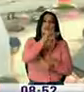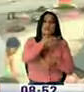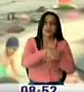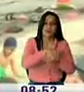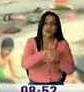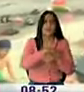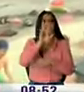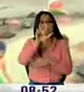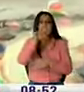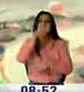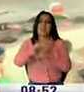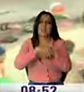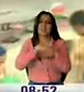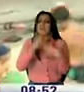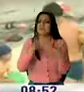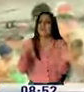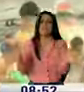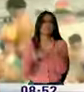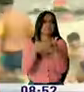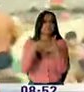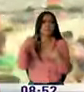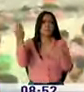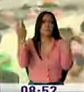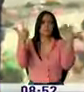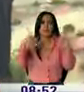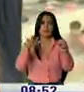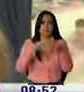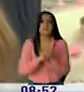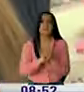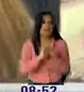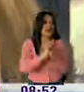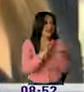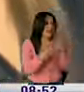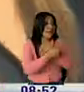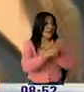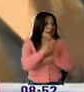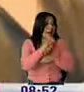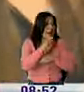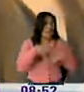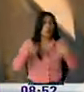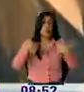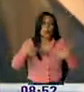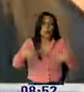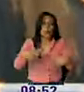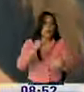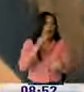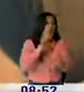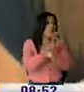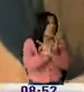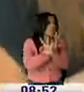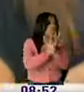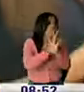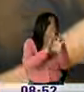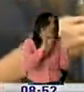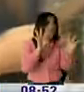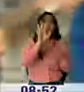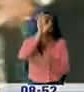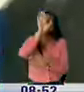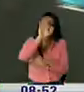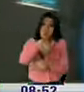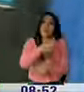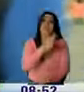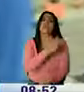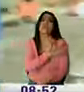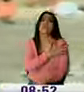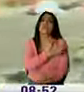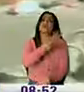tarde estamos ya saliendo. Cambiamos el agua todos los días, el agua es limpiecita. Vengan con confianza,